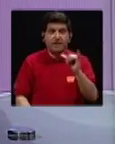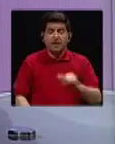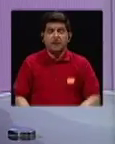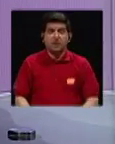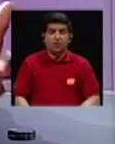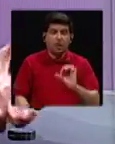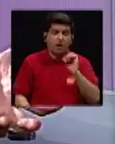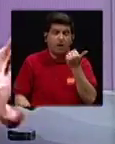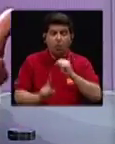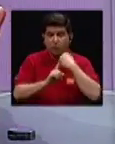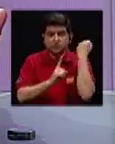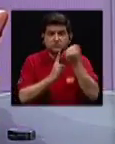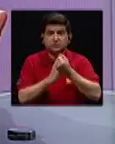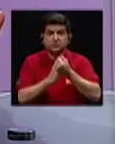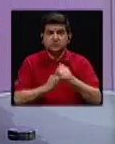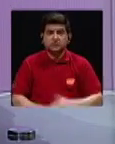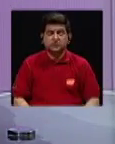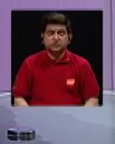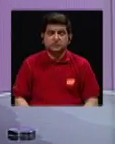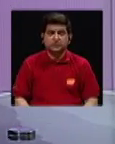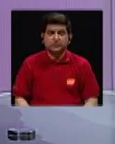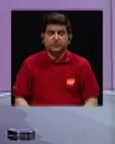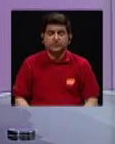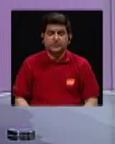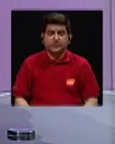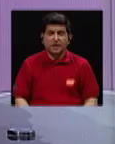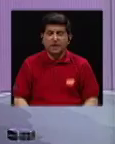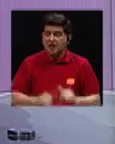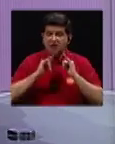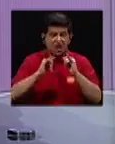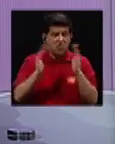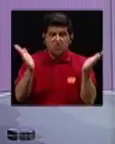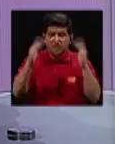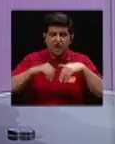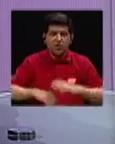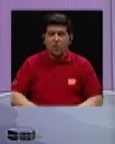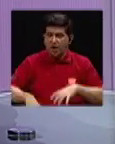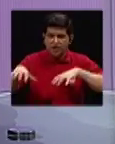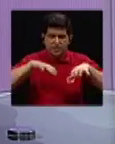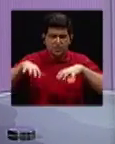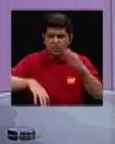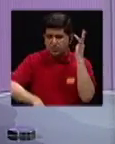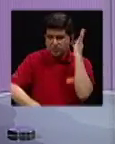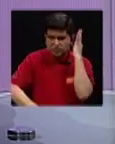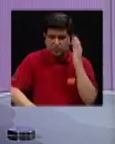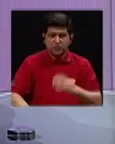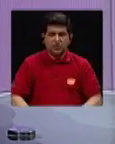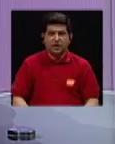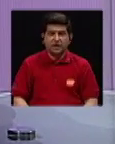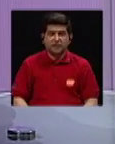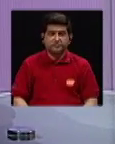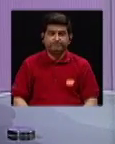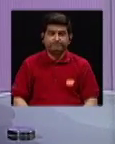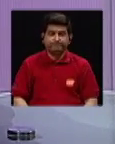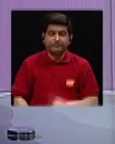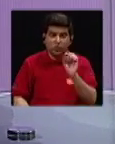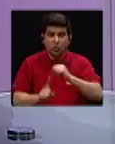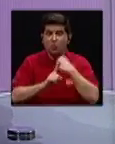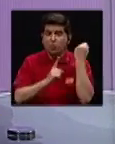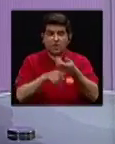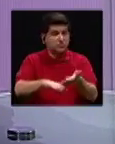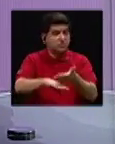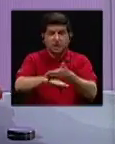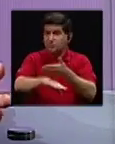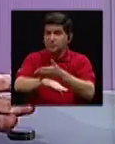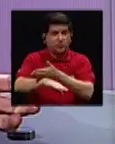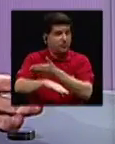como con también la otra cuestión de que si no hay esta igualdad de tránsito para las mujeres